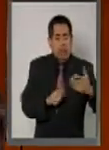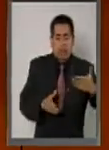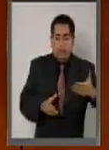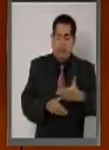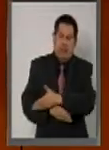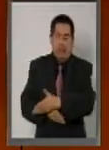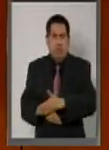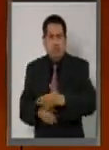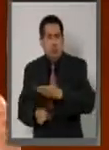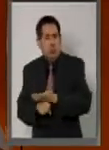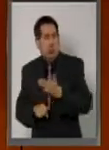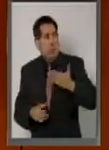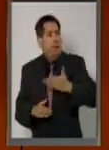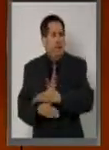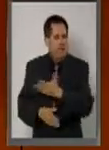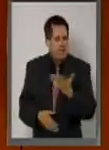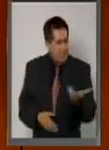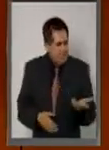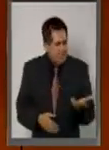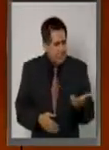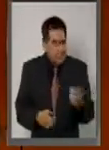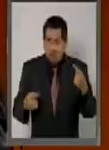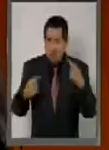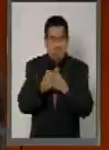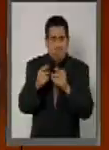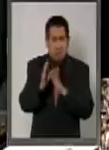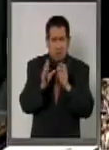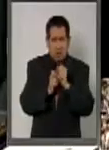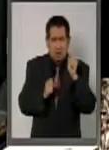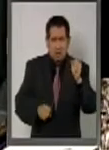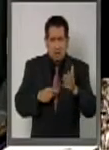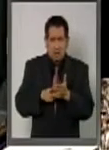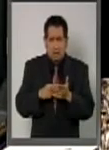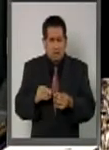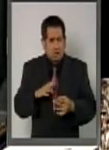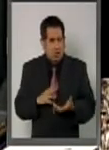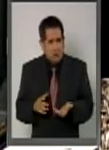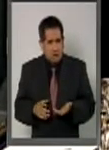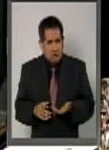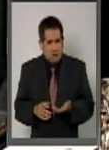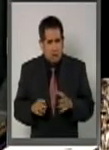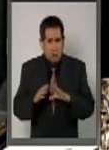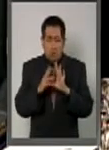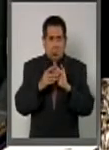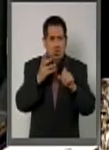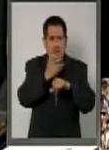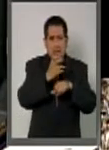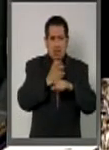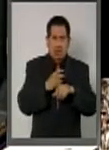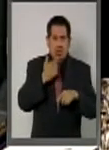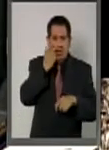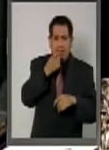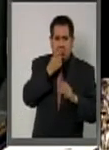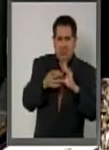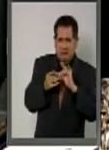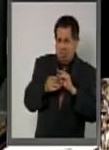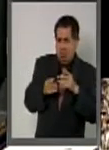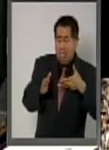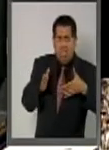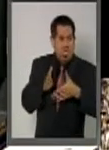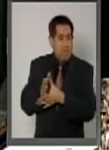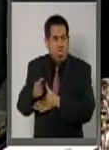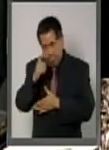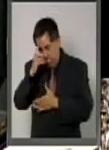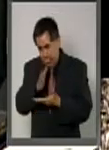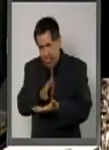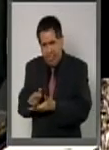Centroamérica. Acuerdos inconstitucionales que están hechos en, como los americanos tienen agreements, así ya